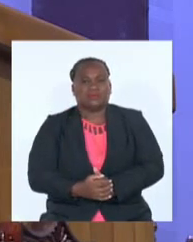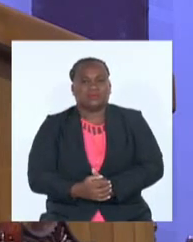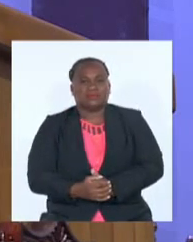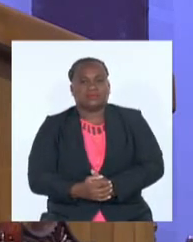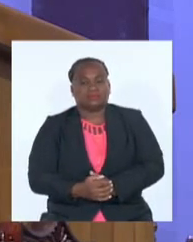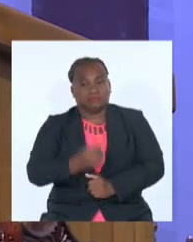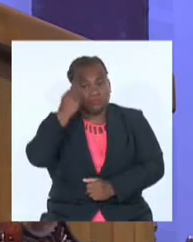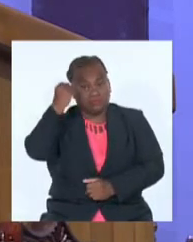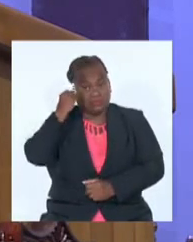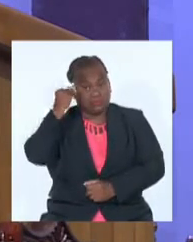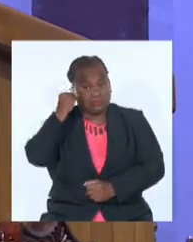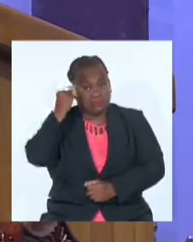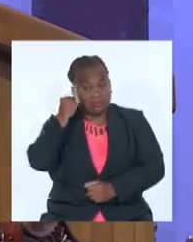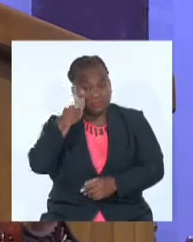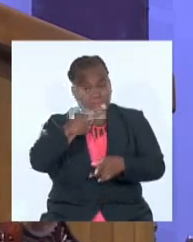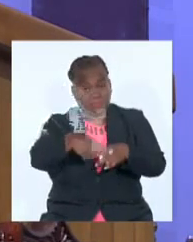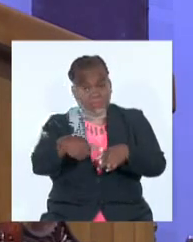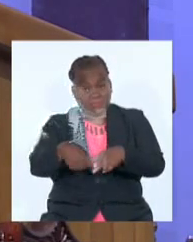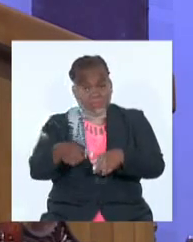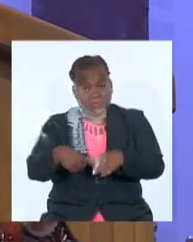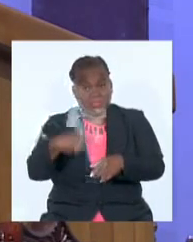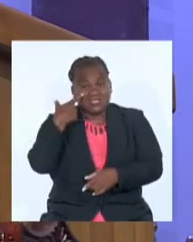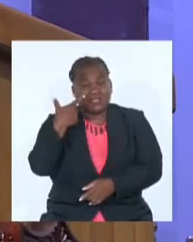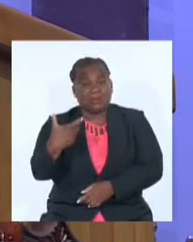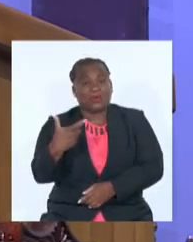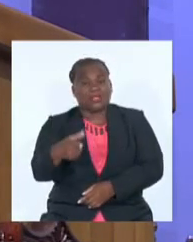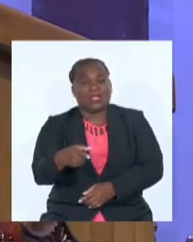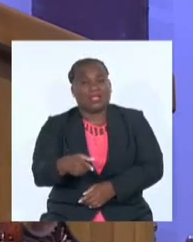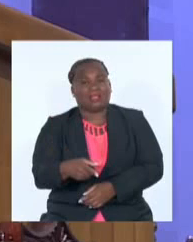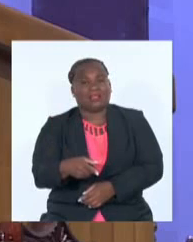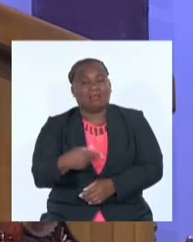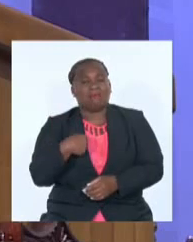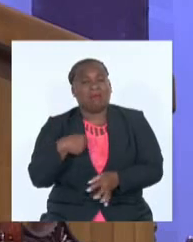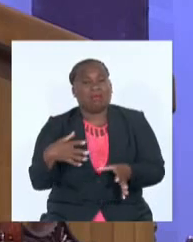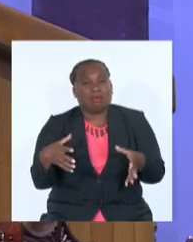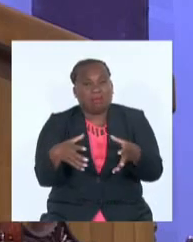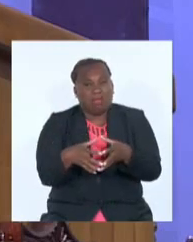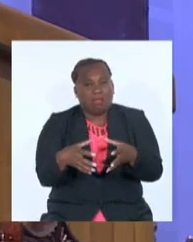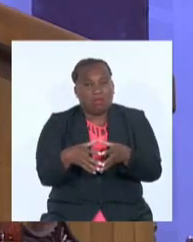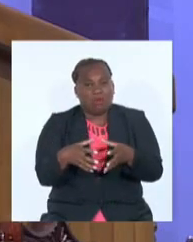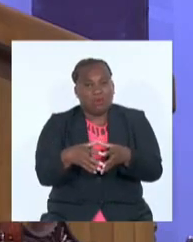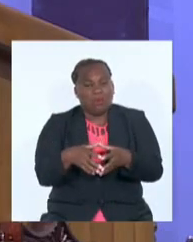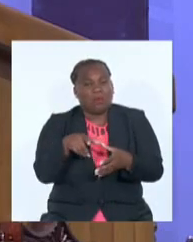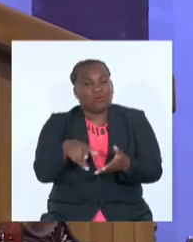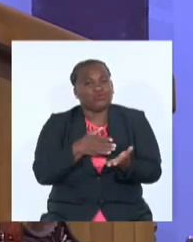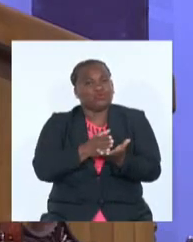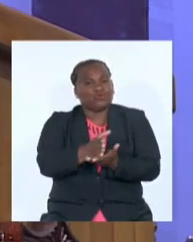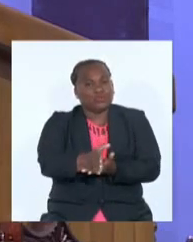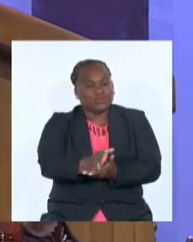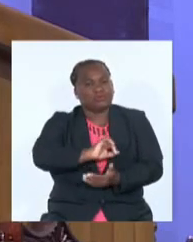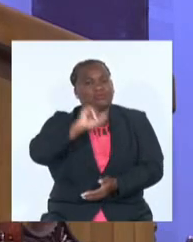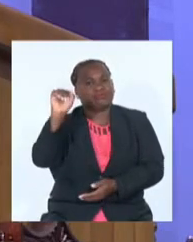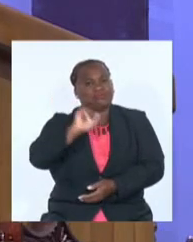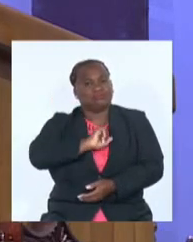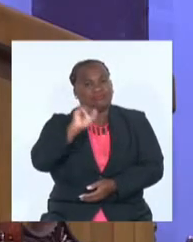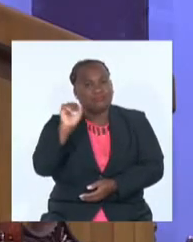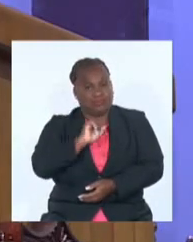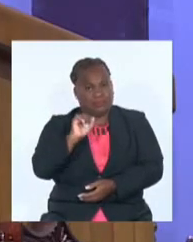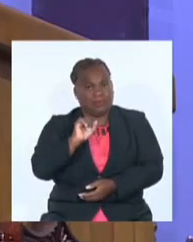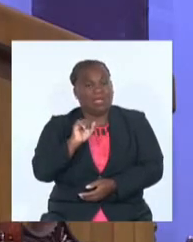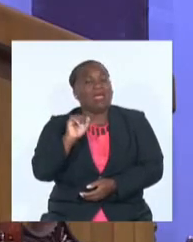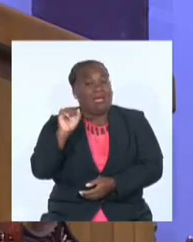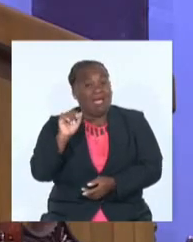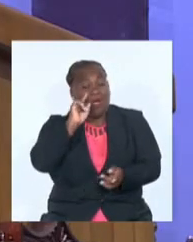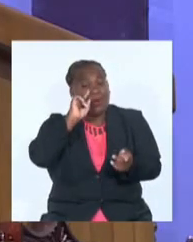considerados como instrumentos claves para que el movimiento de sustentabilidad se alcance en la meta acordada.